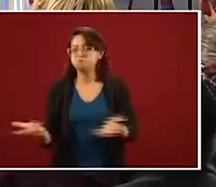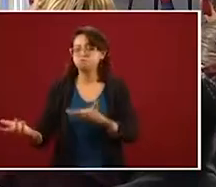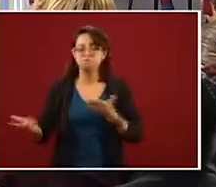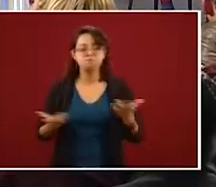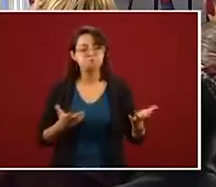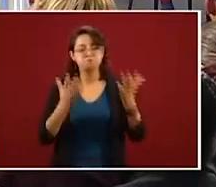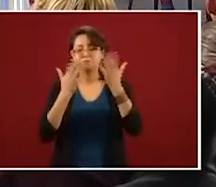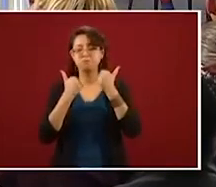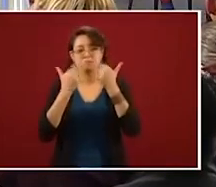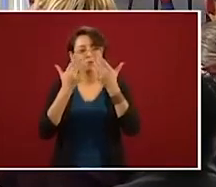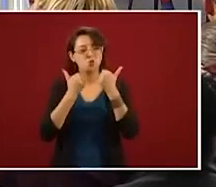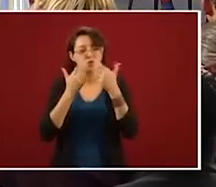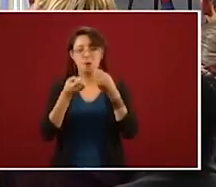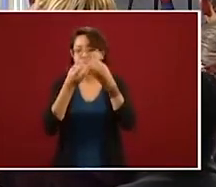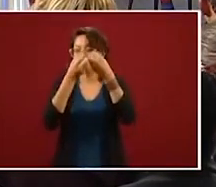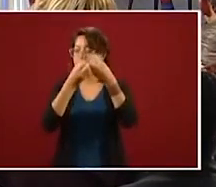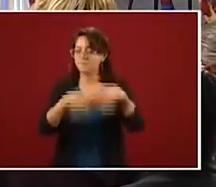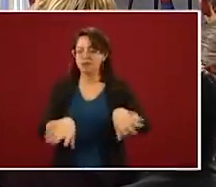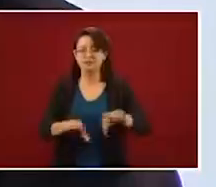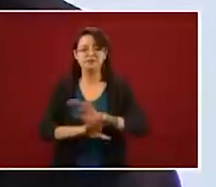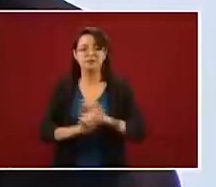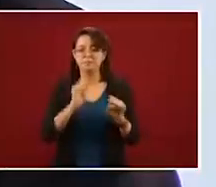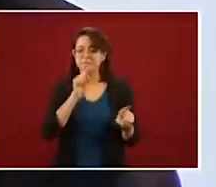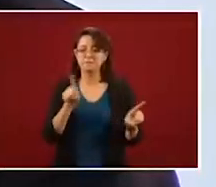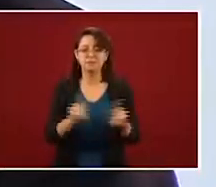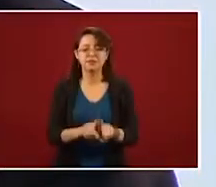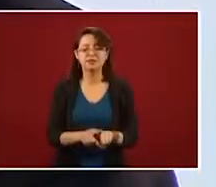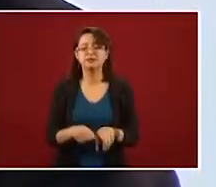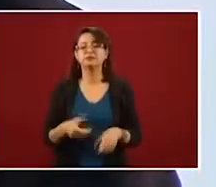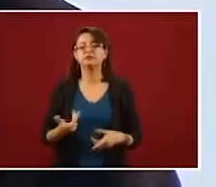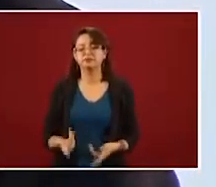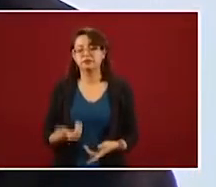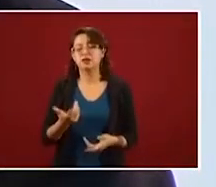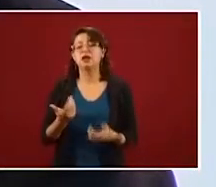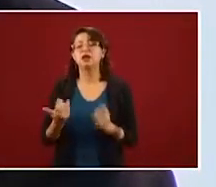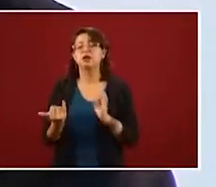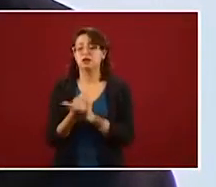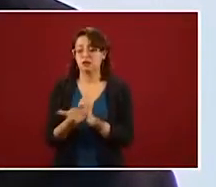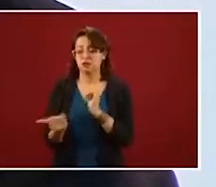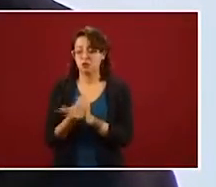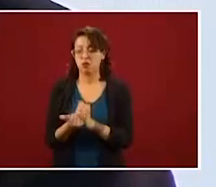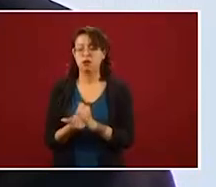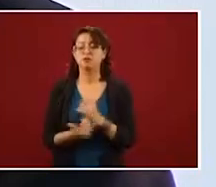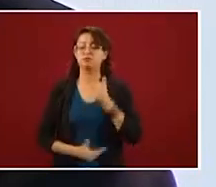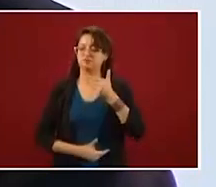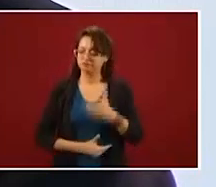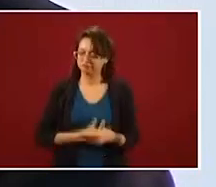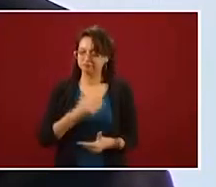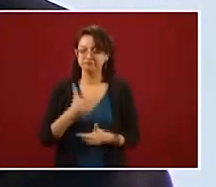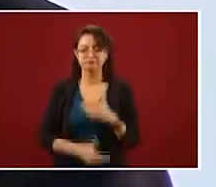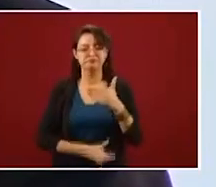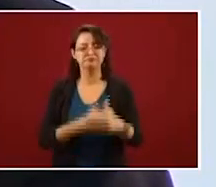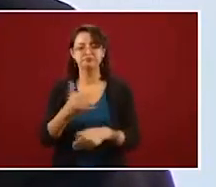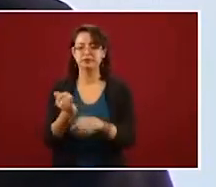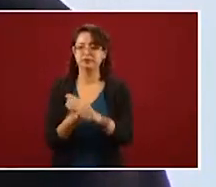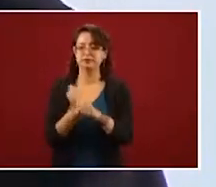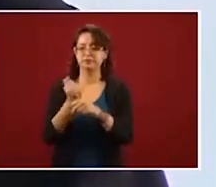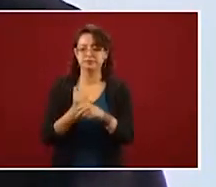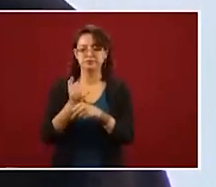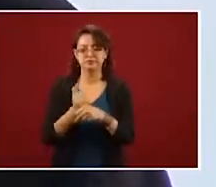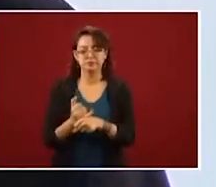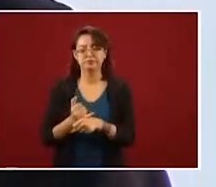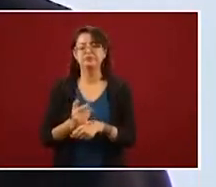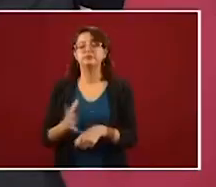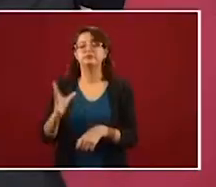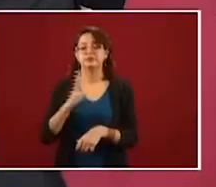esta figura jurídica del Seguro Popular. Y también este proceso, este procedimiento de investigación administrativa tiene